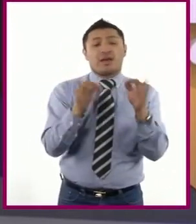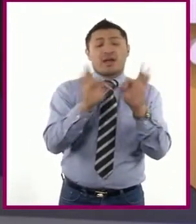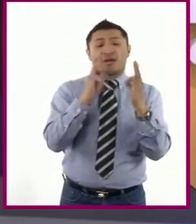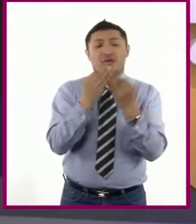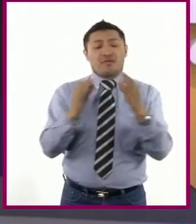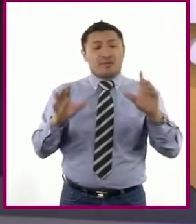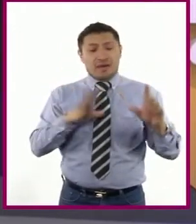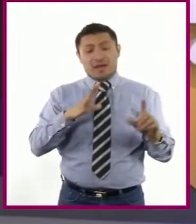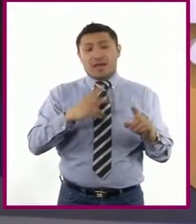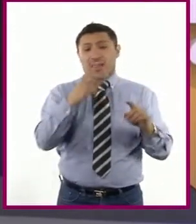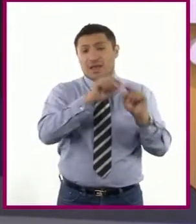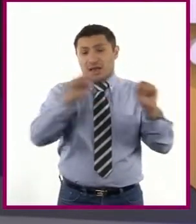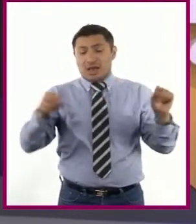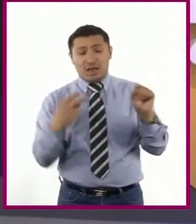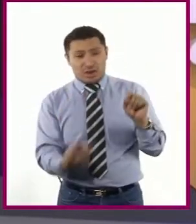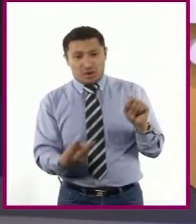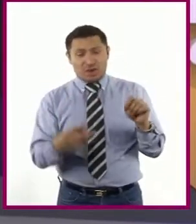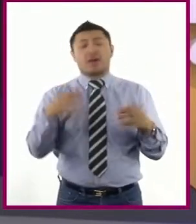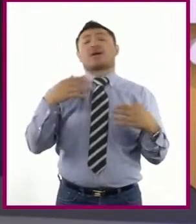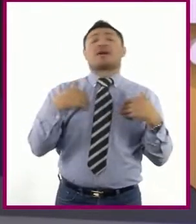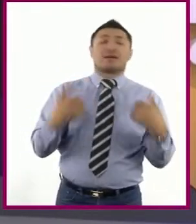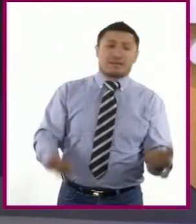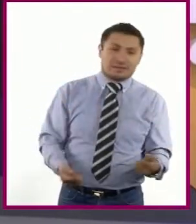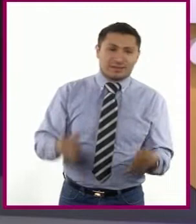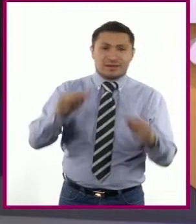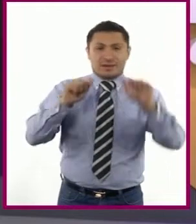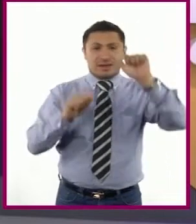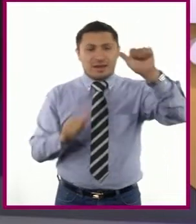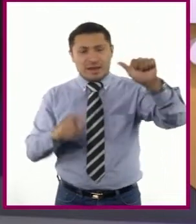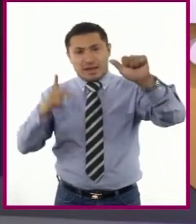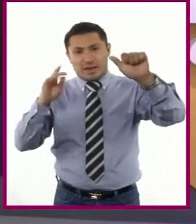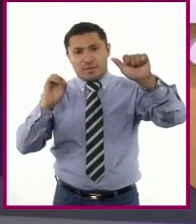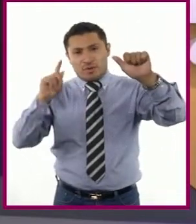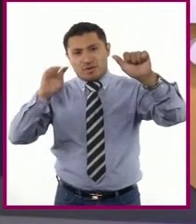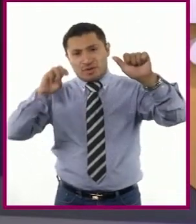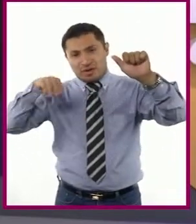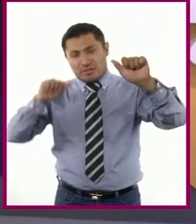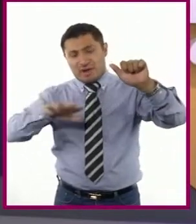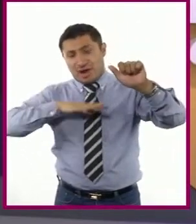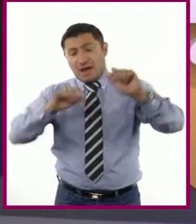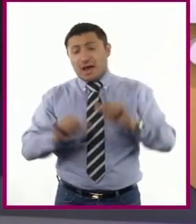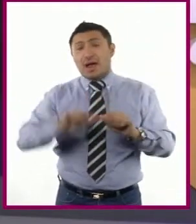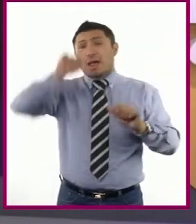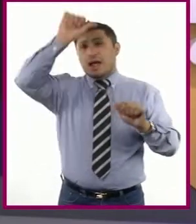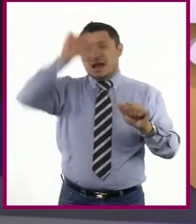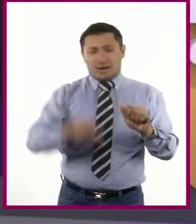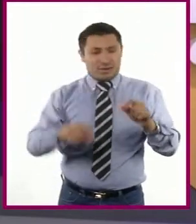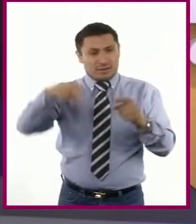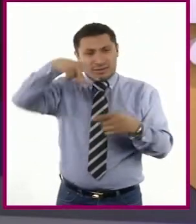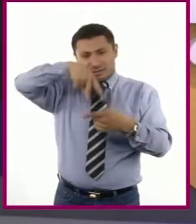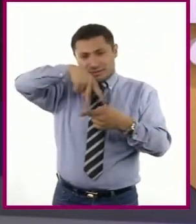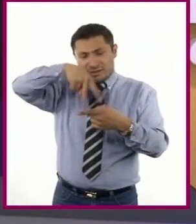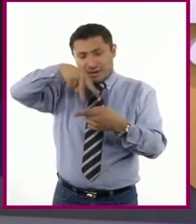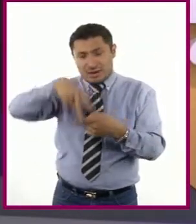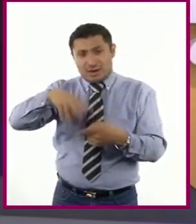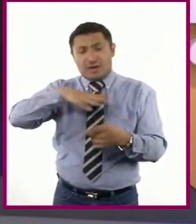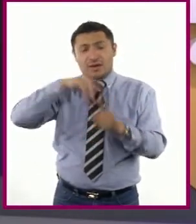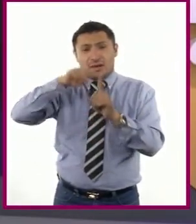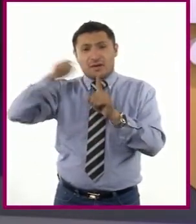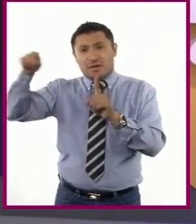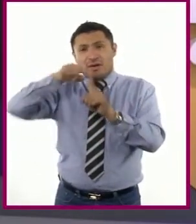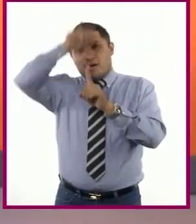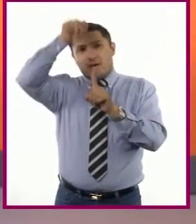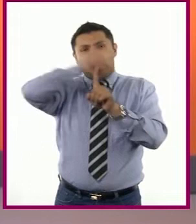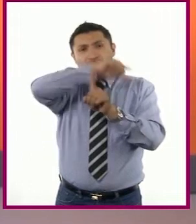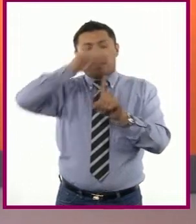el divisor 2 y entendemos que la apotema se refiere a la altura de los triángulos centrales en que se divide el